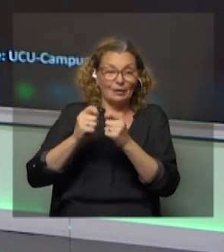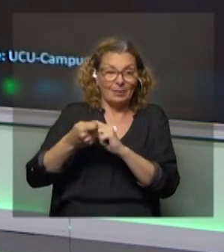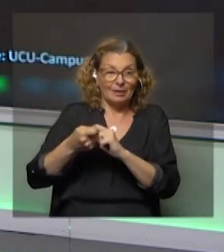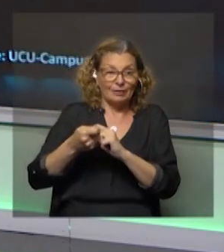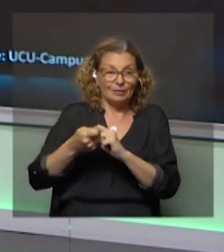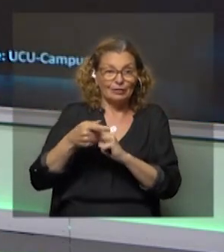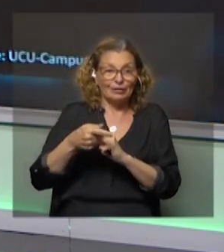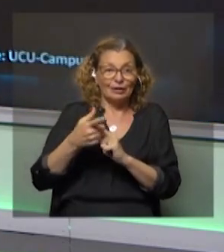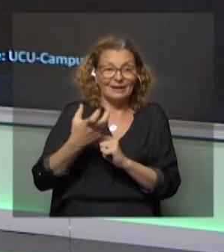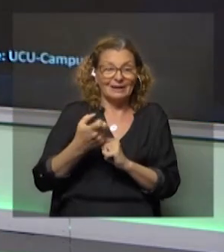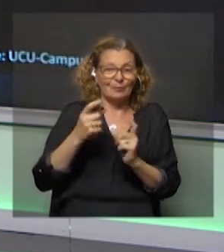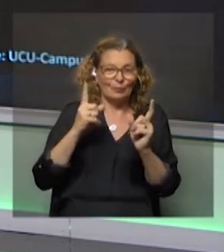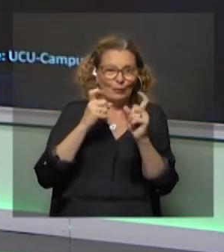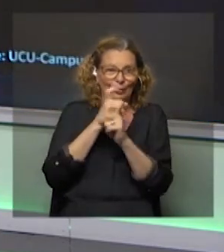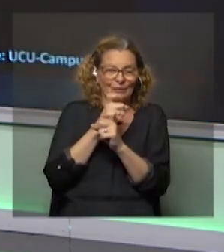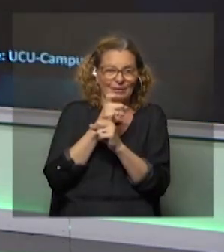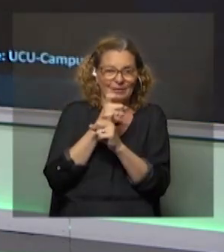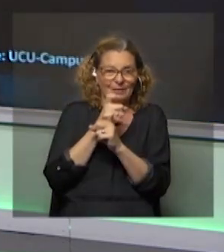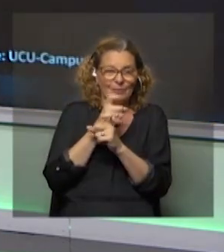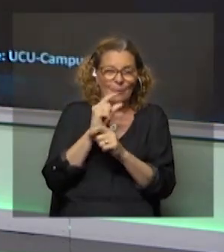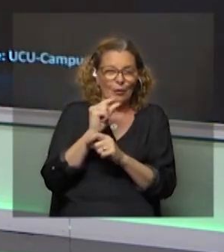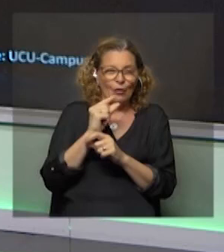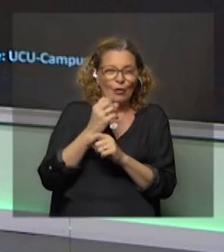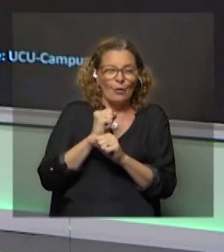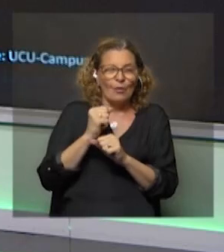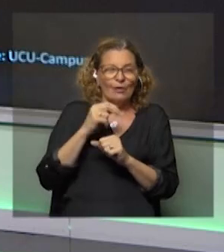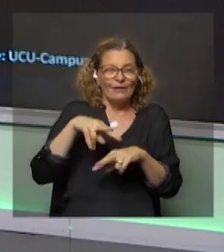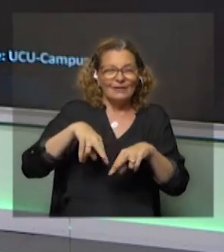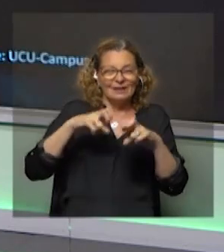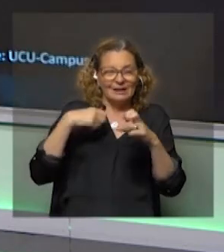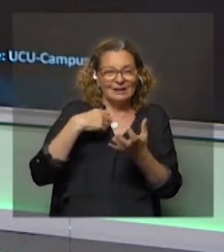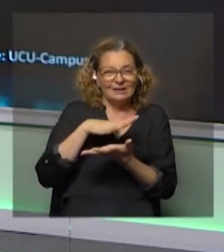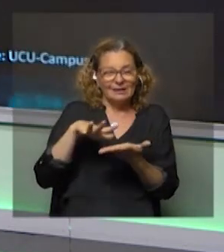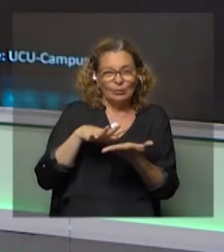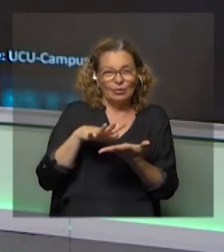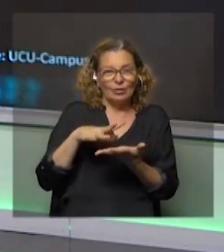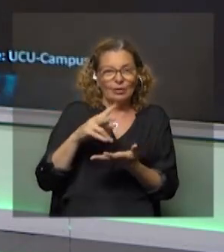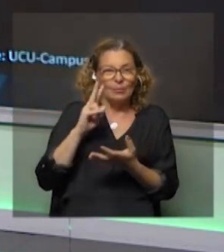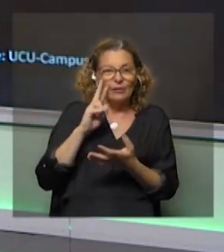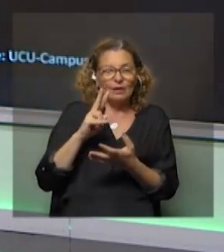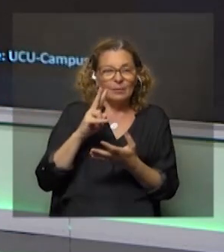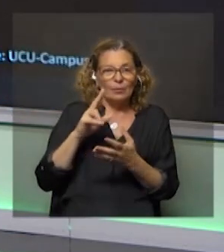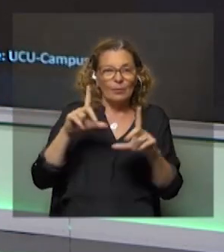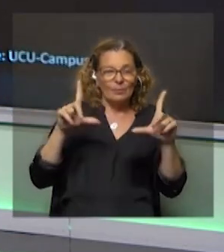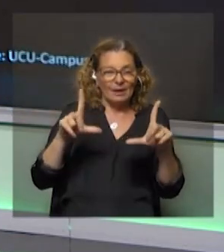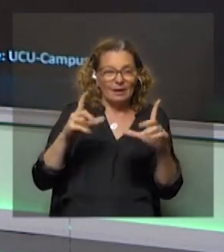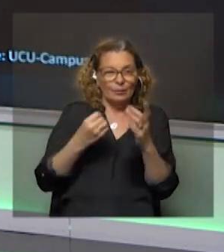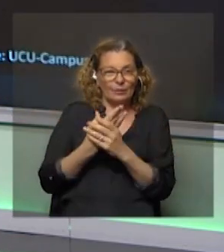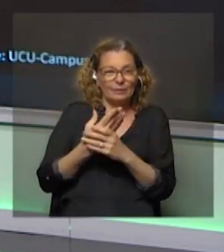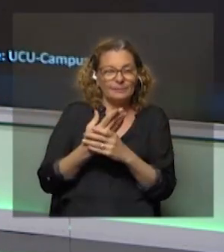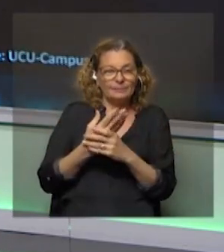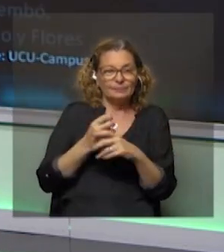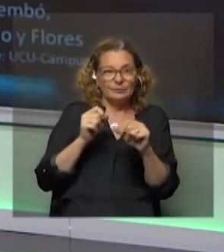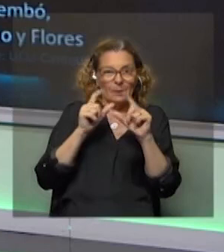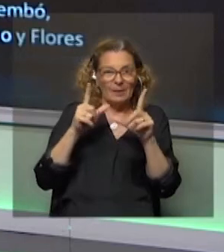esa gestión lo cual dificulta todavía más un poco Cómo se puede mitigar esta situación que ahora como vamos a ver en la siguiente placa está teniendo